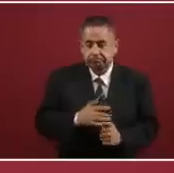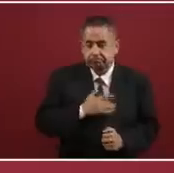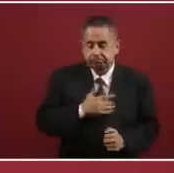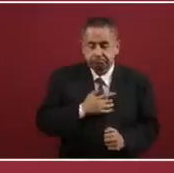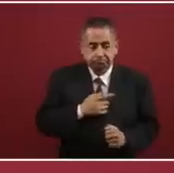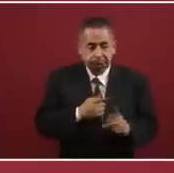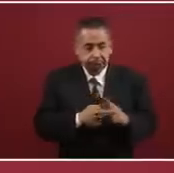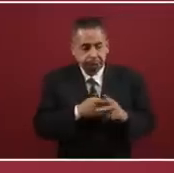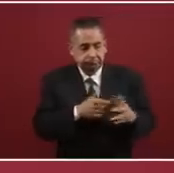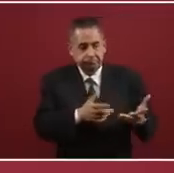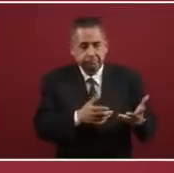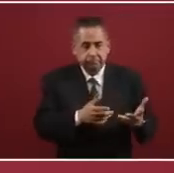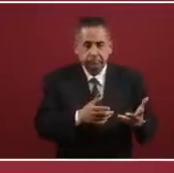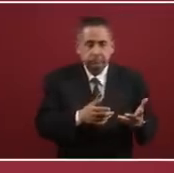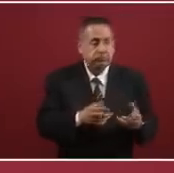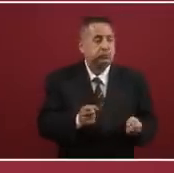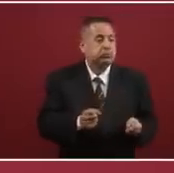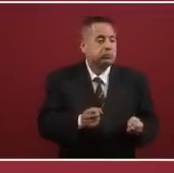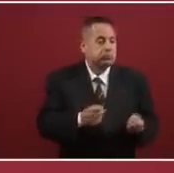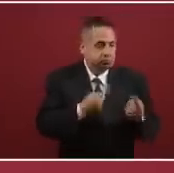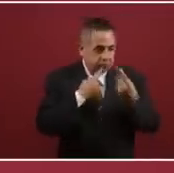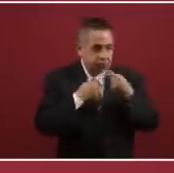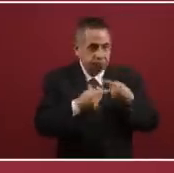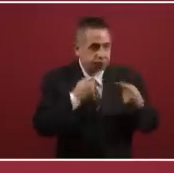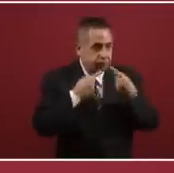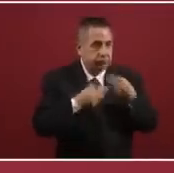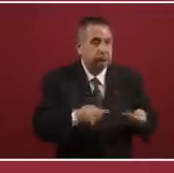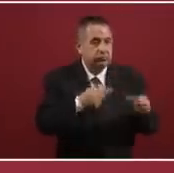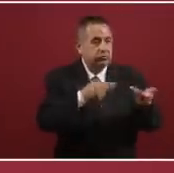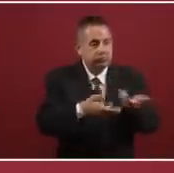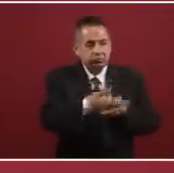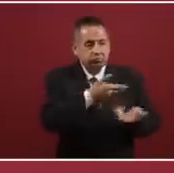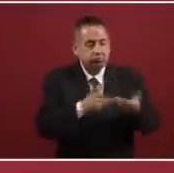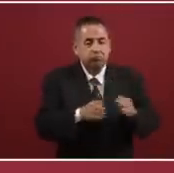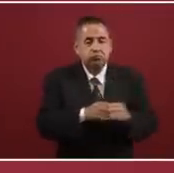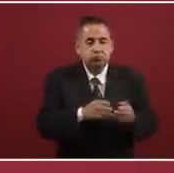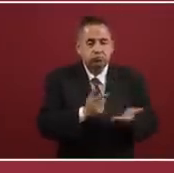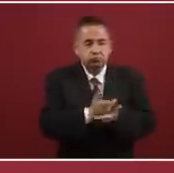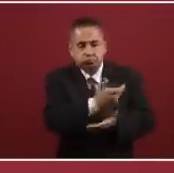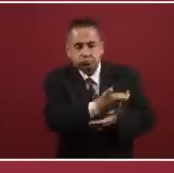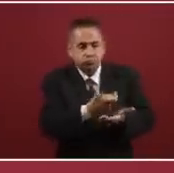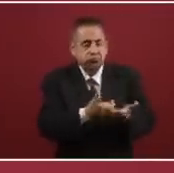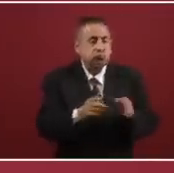por rejas de refrescos embotellados.